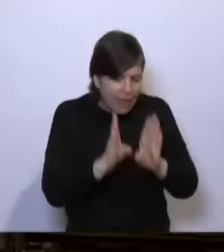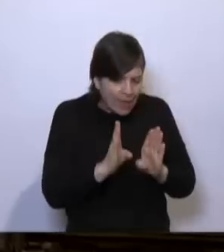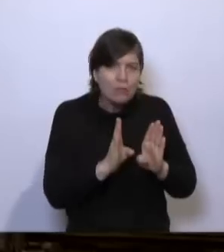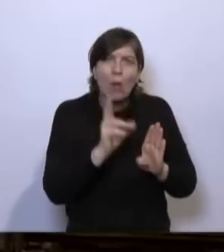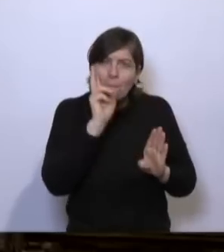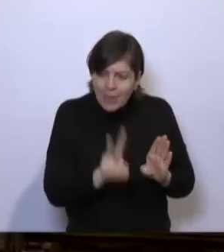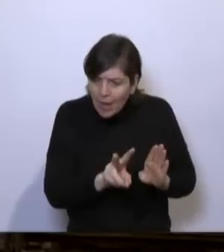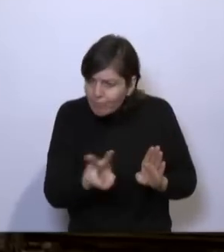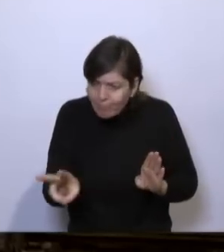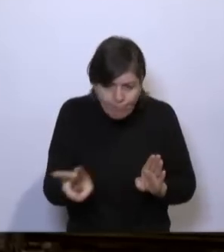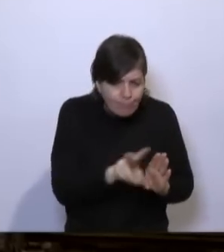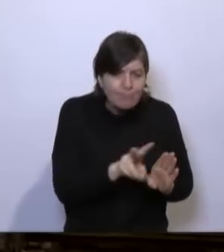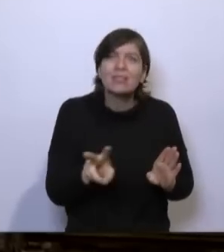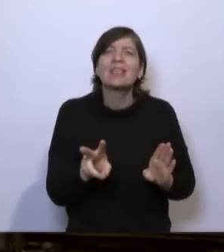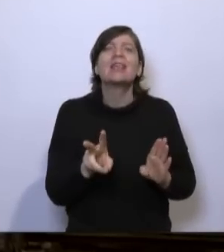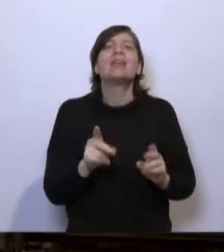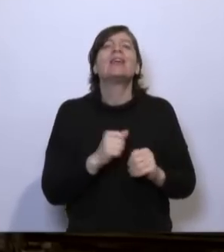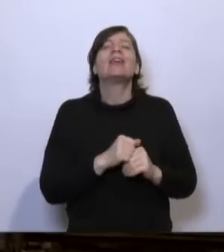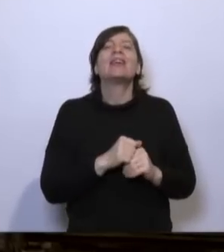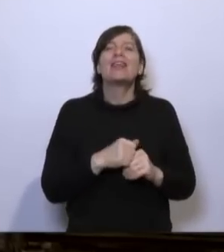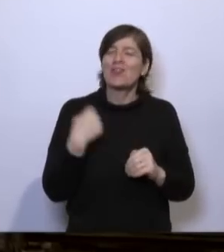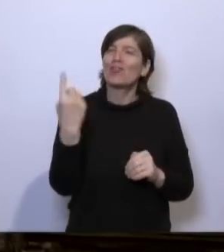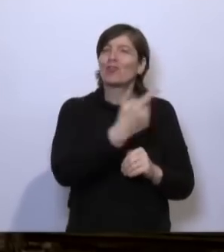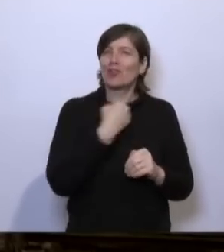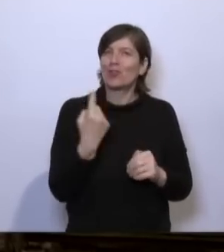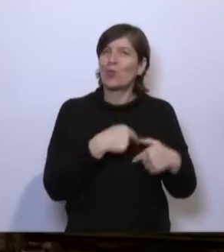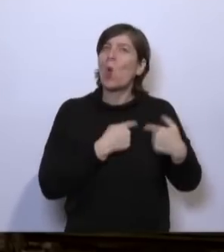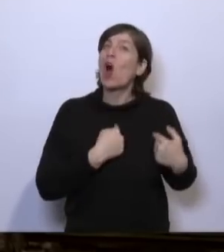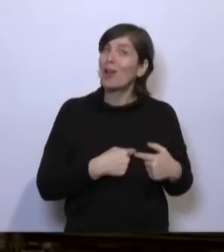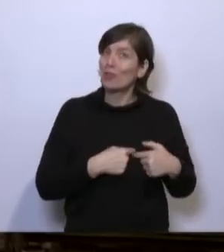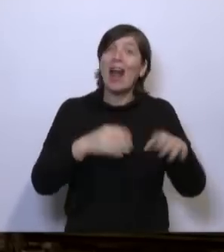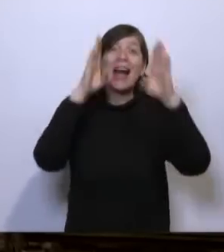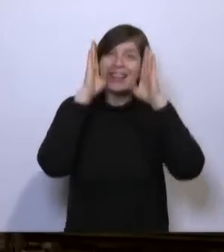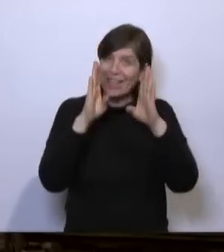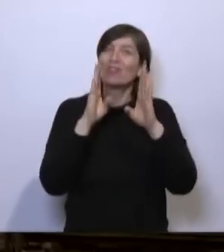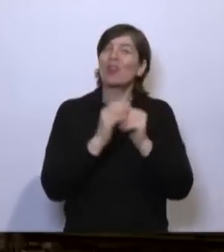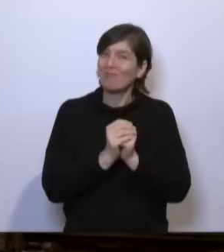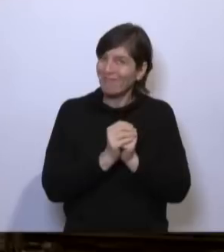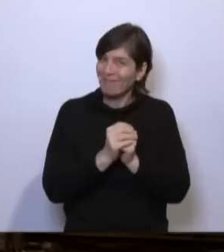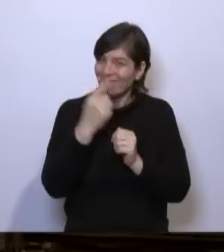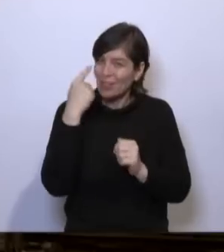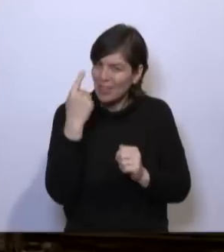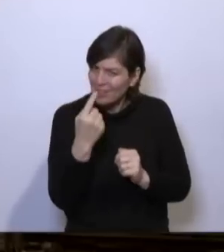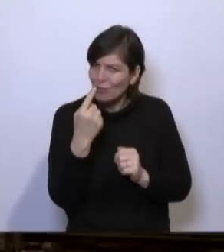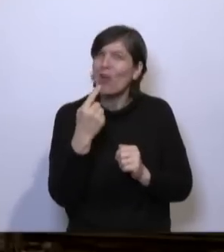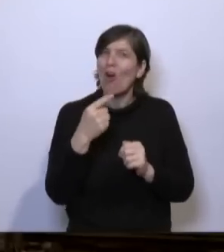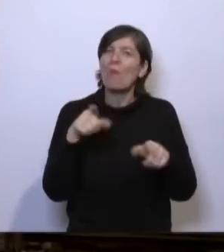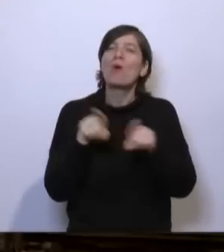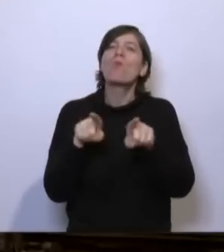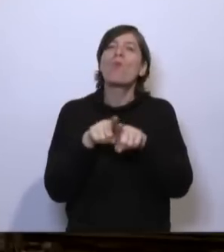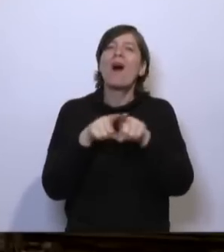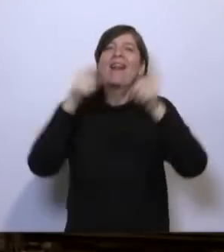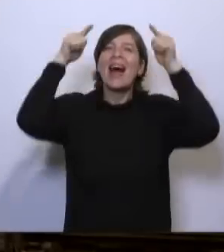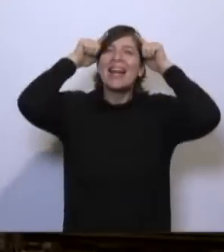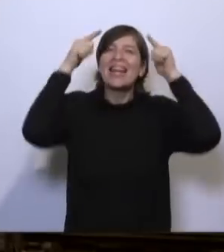atentos. Creo que en realidad tenemos que tener un corazón atento como el que nos dice que tiene el rey Salomón en